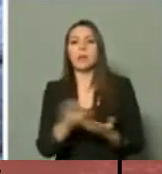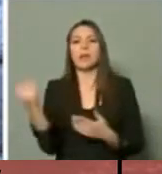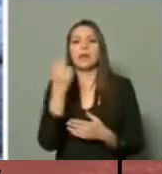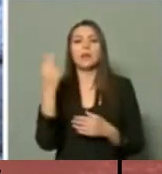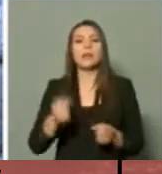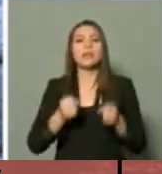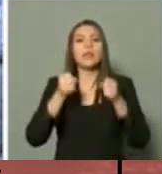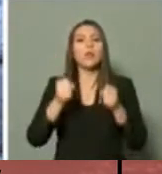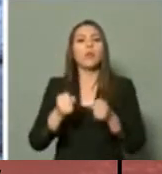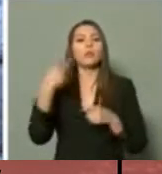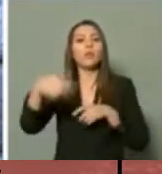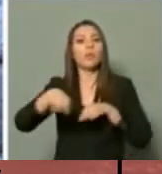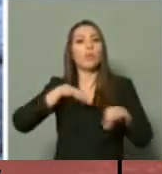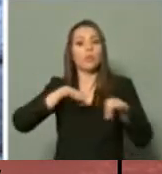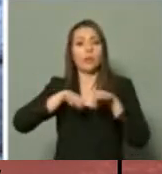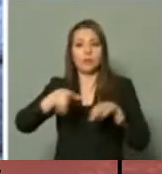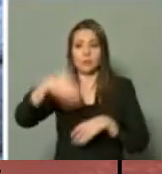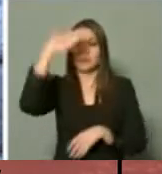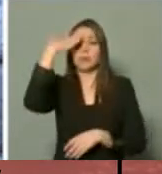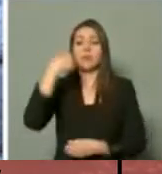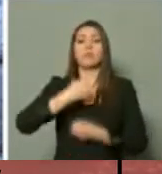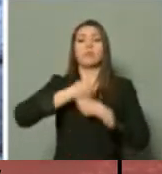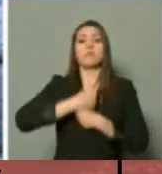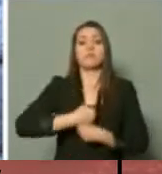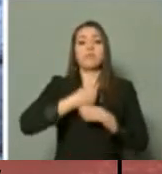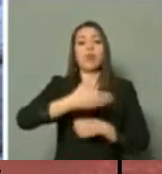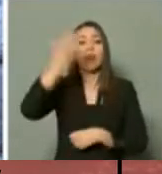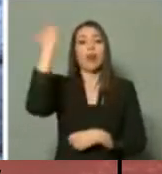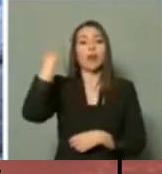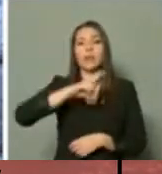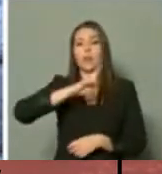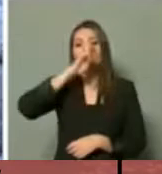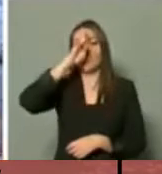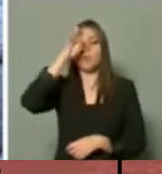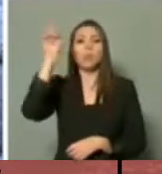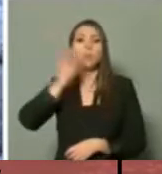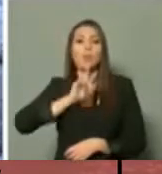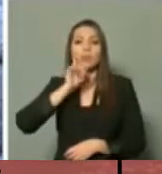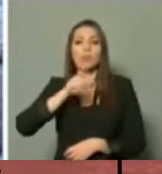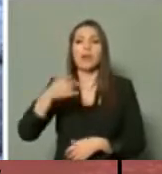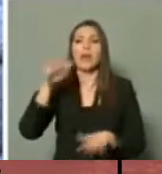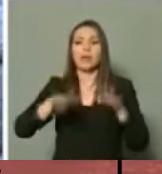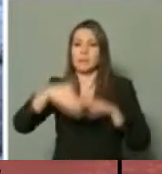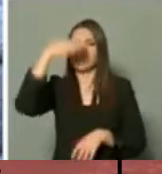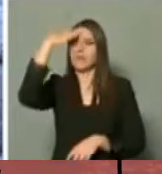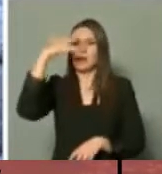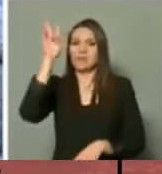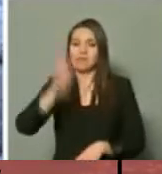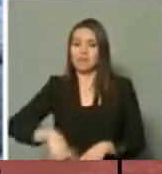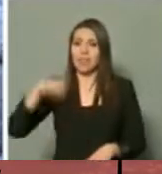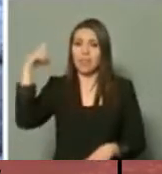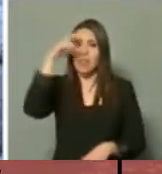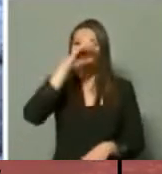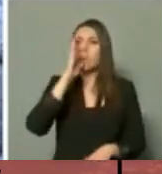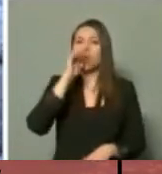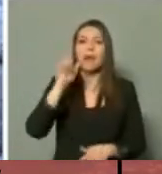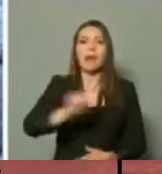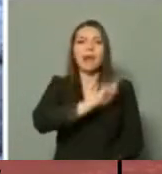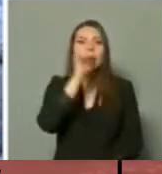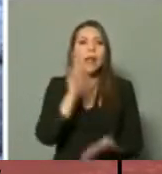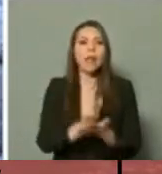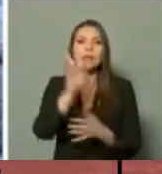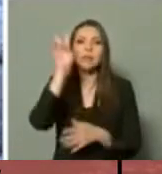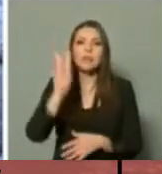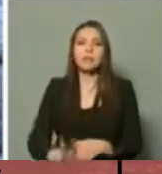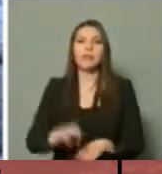de violencia de género y sé también lo difícil que es a veces hacer leyes efectivas. Cuando nosotros hablamos de violencia y nos damos cuenta que llegamos ante